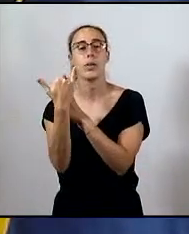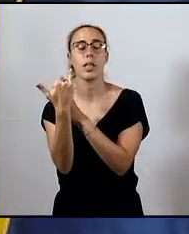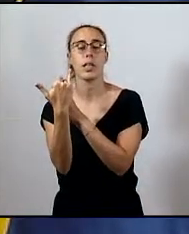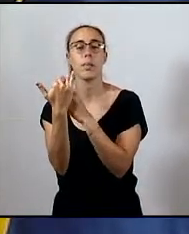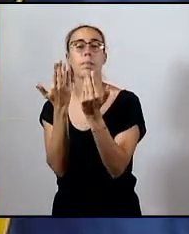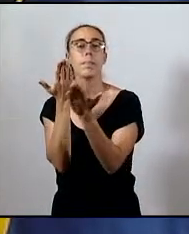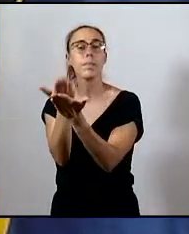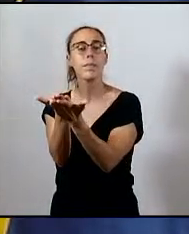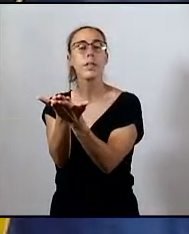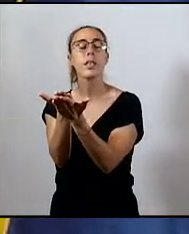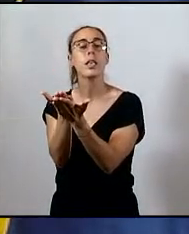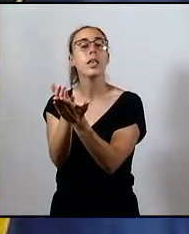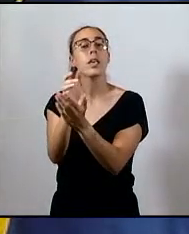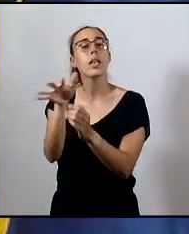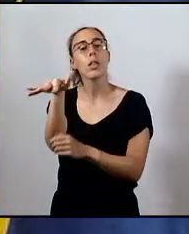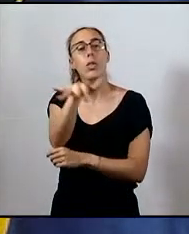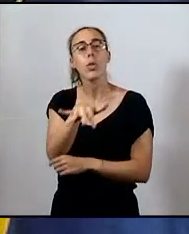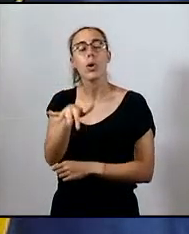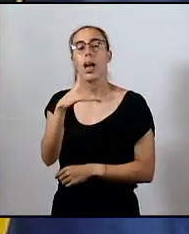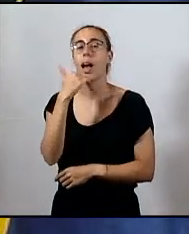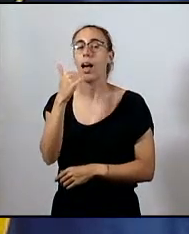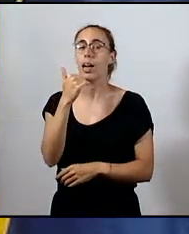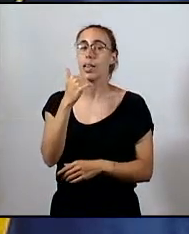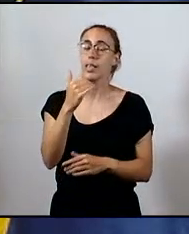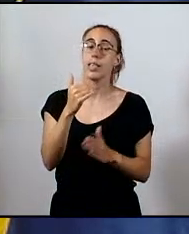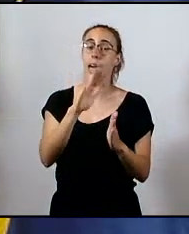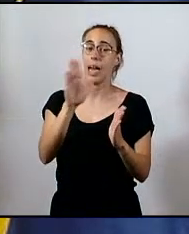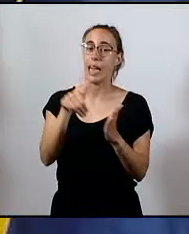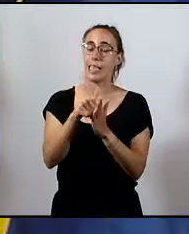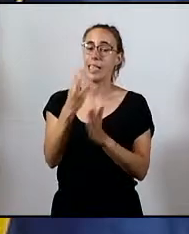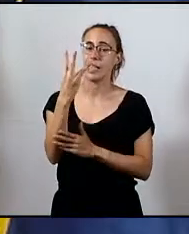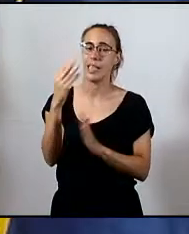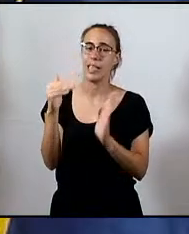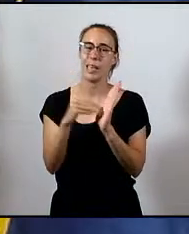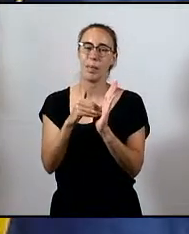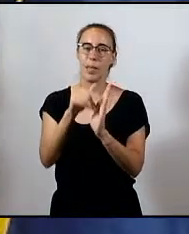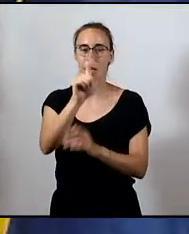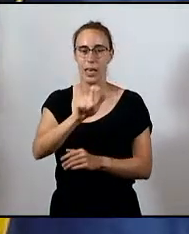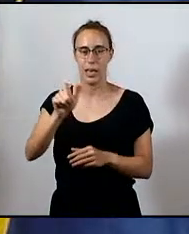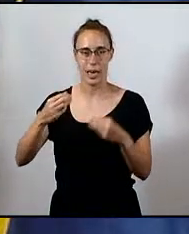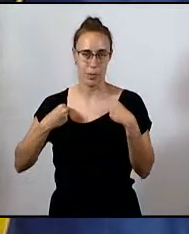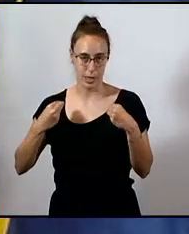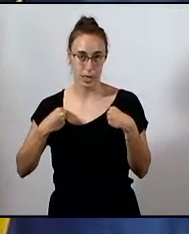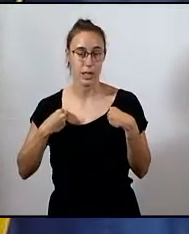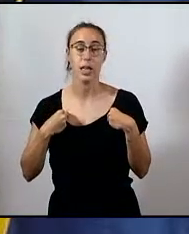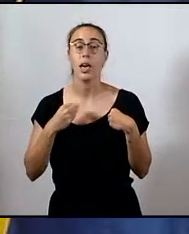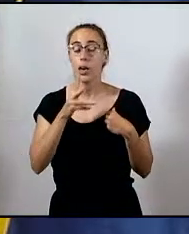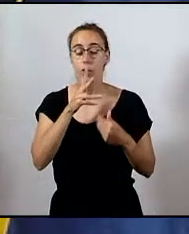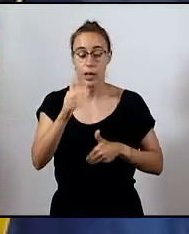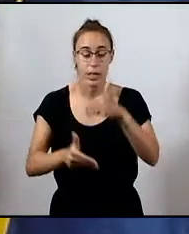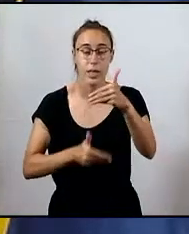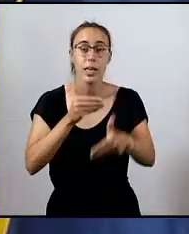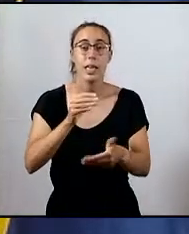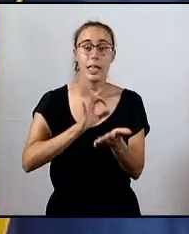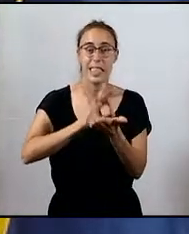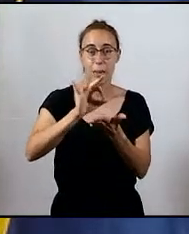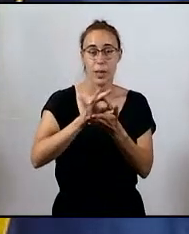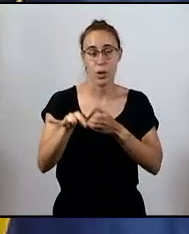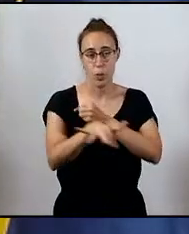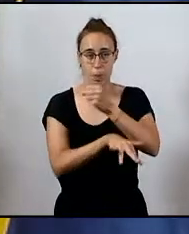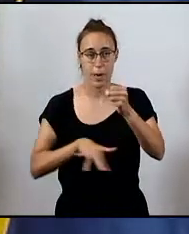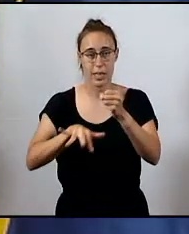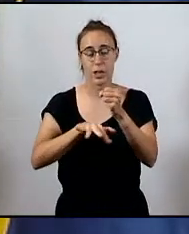las poblaciones de hasta 3.000 habitantes. Y seguimos avanzando y hablando de servicios básicos para los